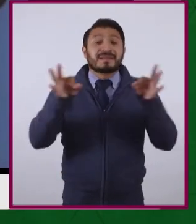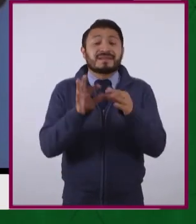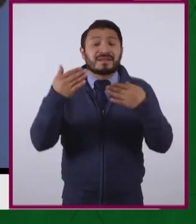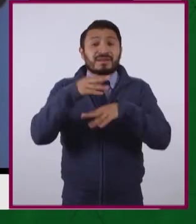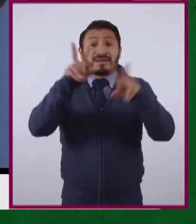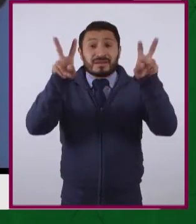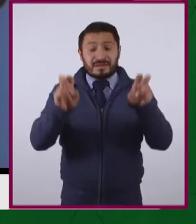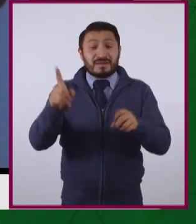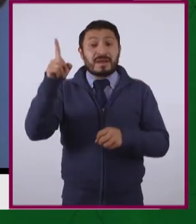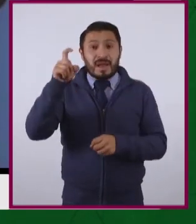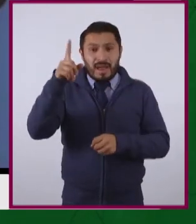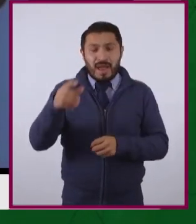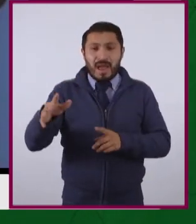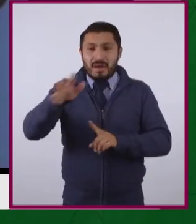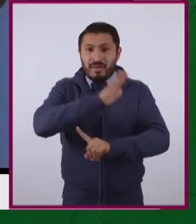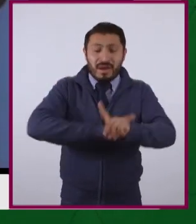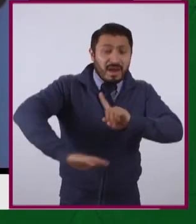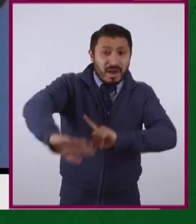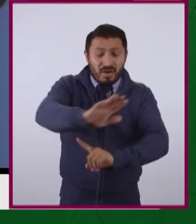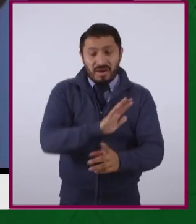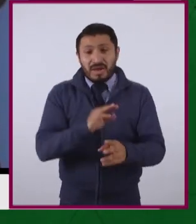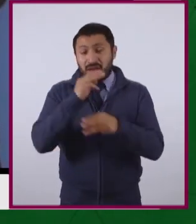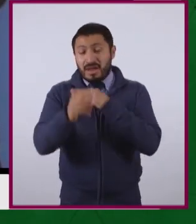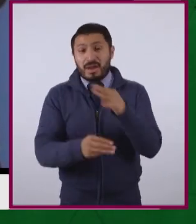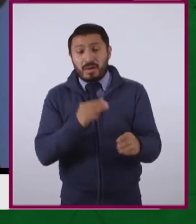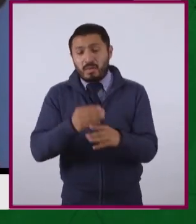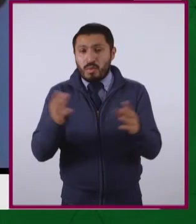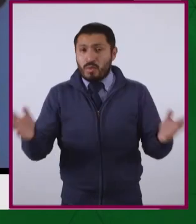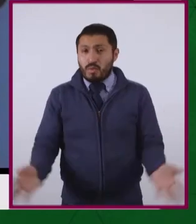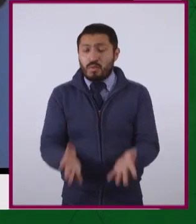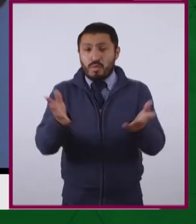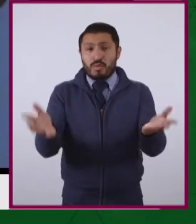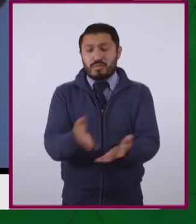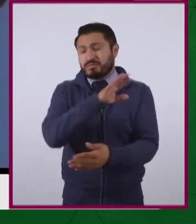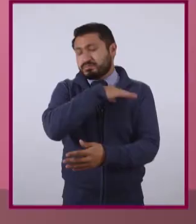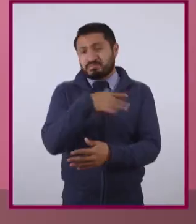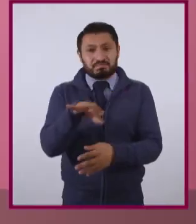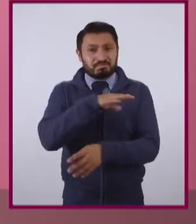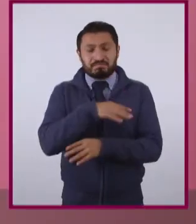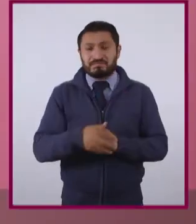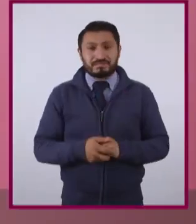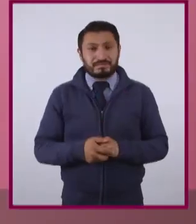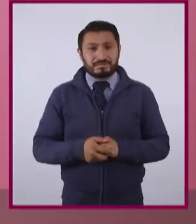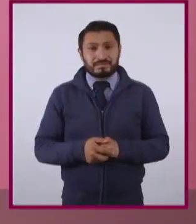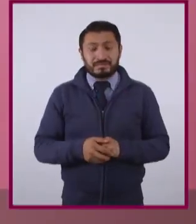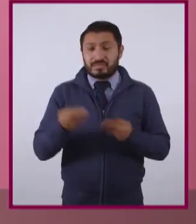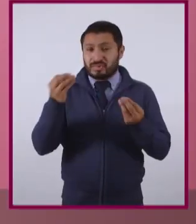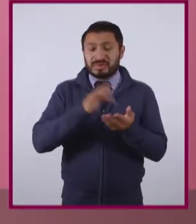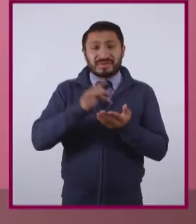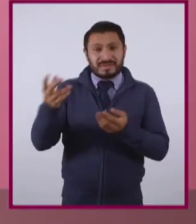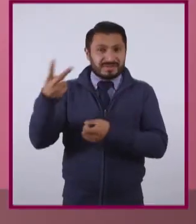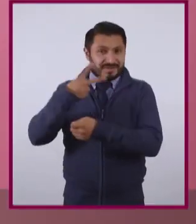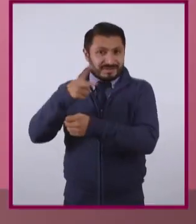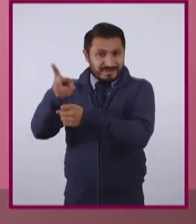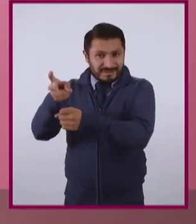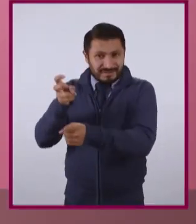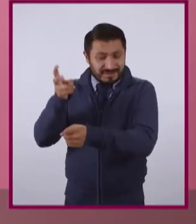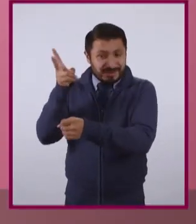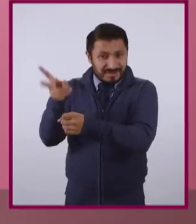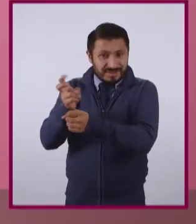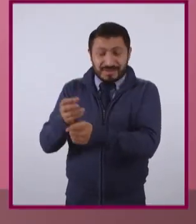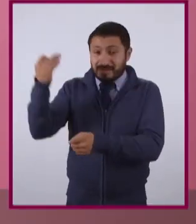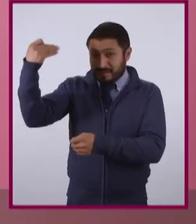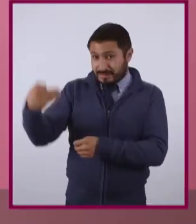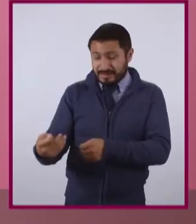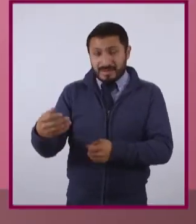el agua, sobre el medio ambiente, sobre la sostenibilidad en general. Gracias a Navani por aceptar la invitación y por habernos platicado sobre